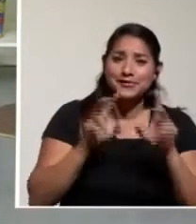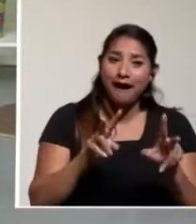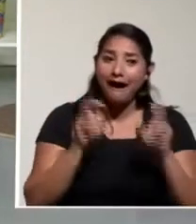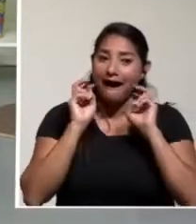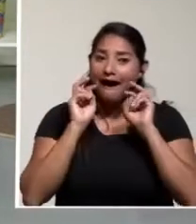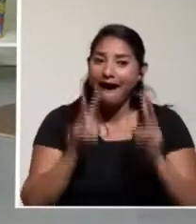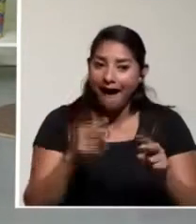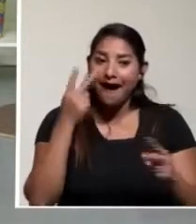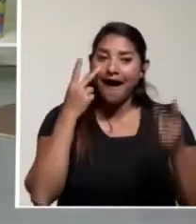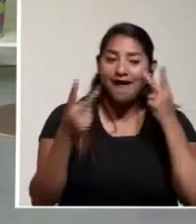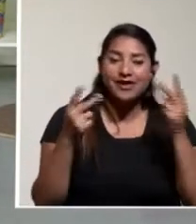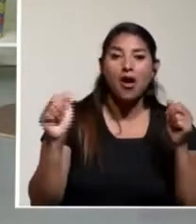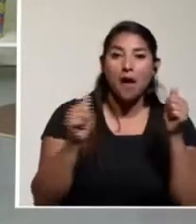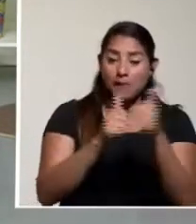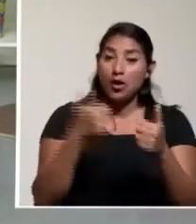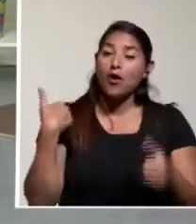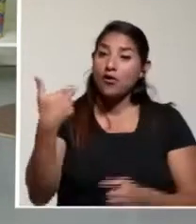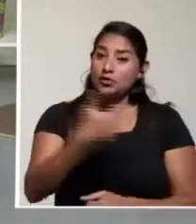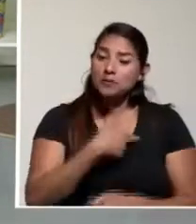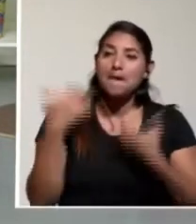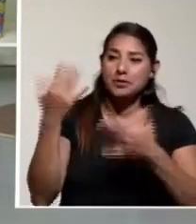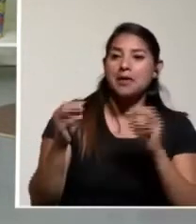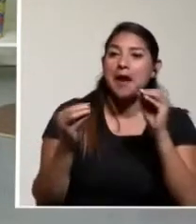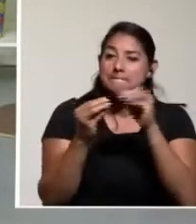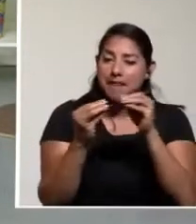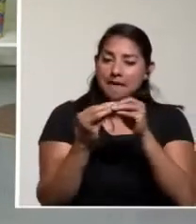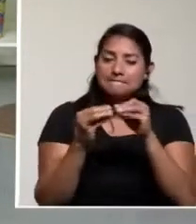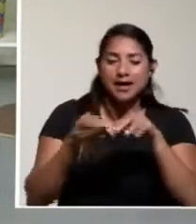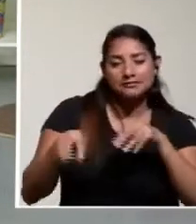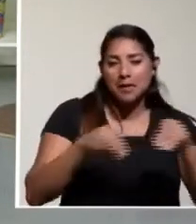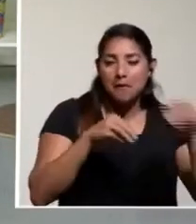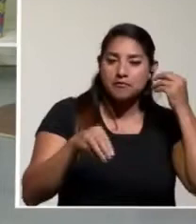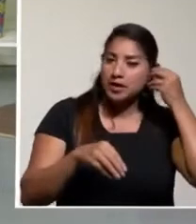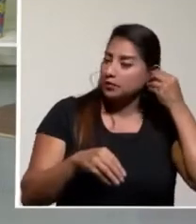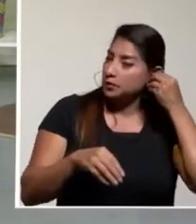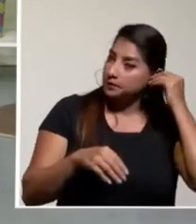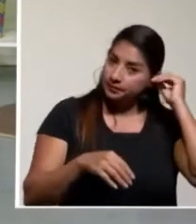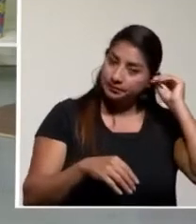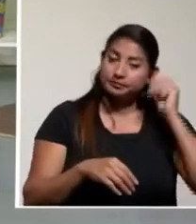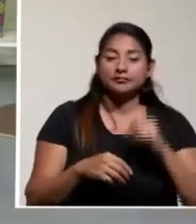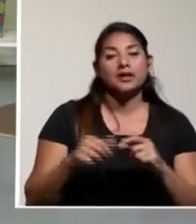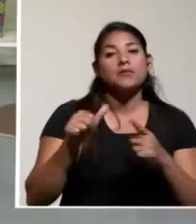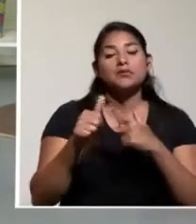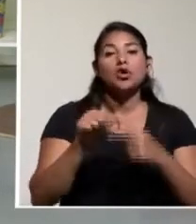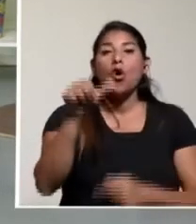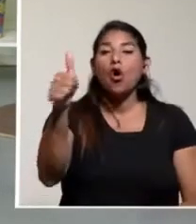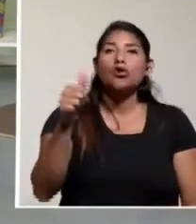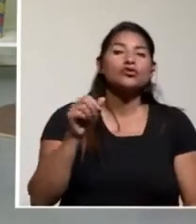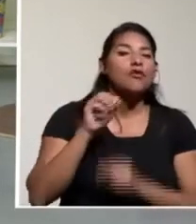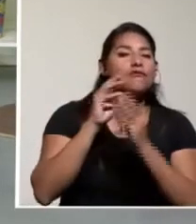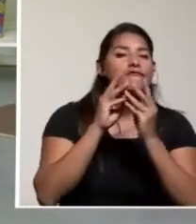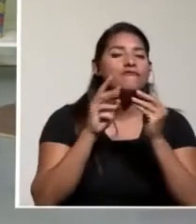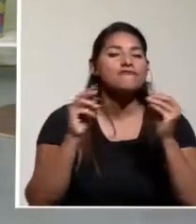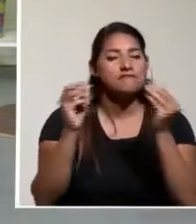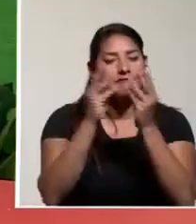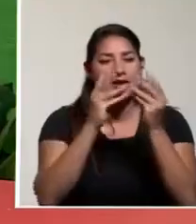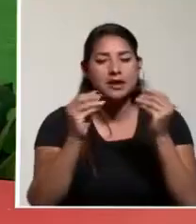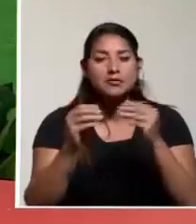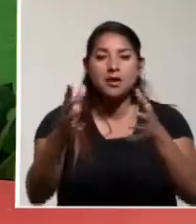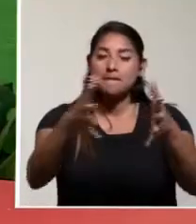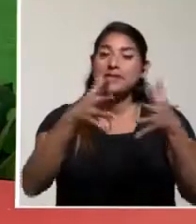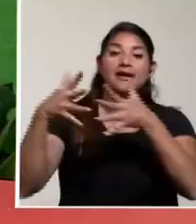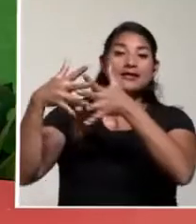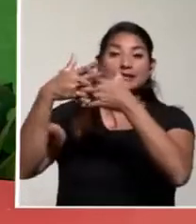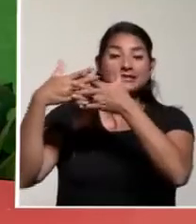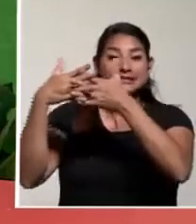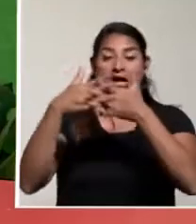con nosotros también. Vamos está a muy bien usted también. Vamos esas clases a más, de movimiento. Vea. Vamos a coger otro ritmo. ¿Más? Que nos viene como desde Estados